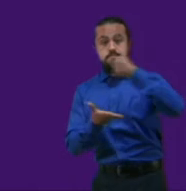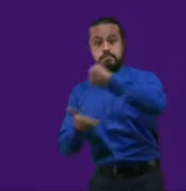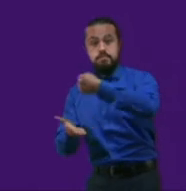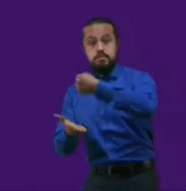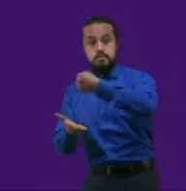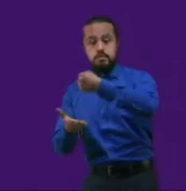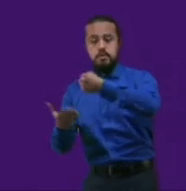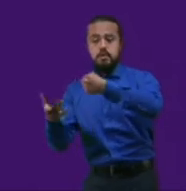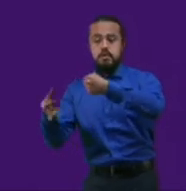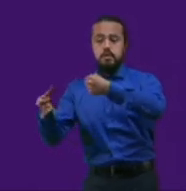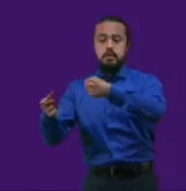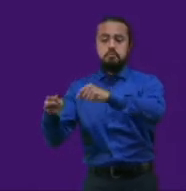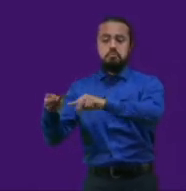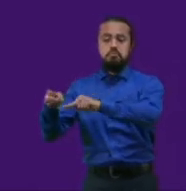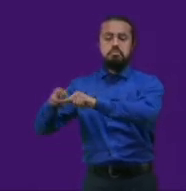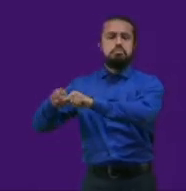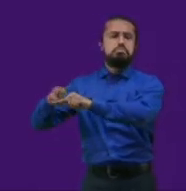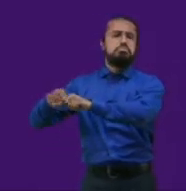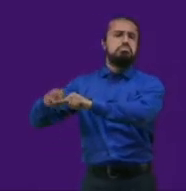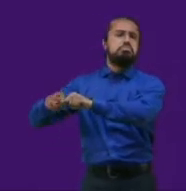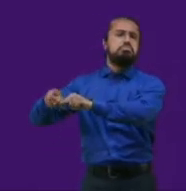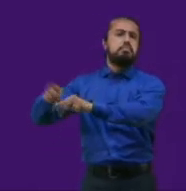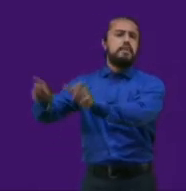del tiempo. Digamos que en los siguientes